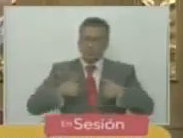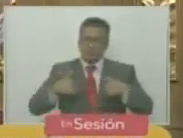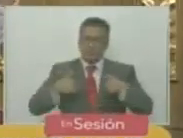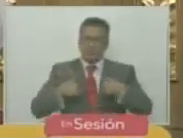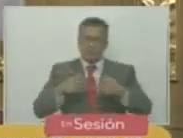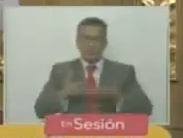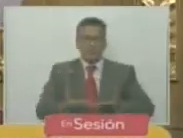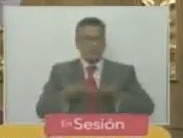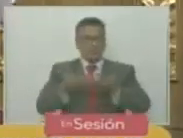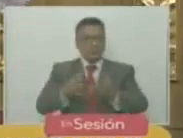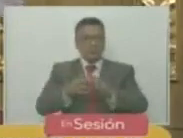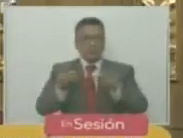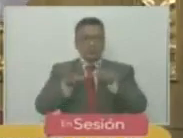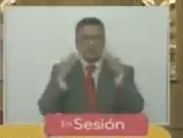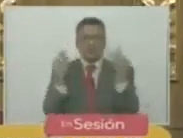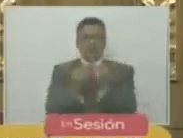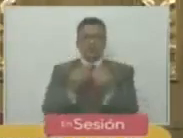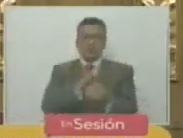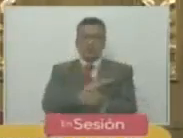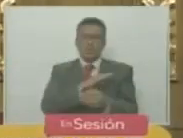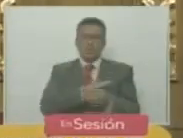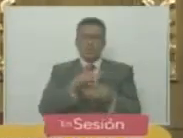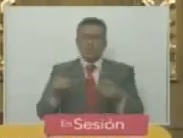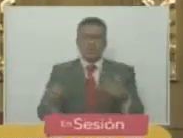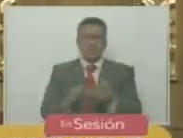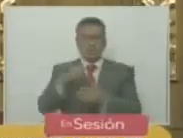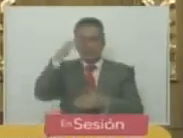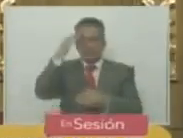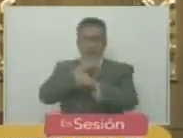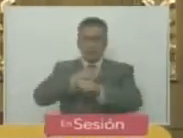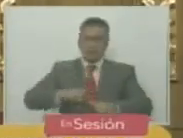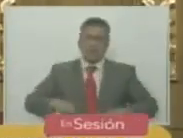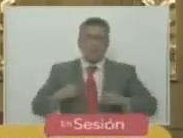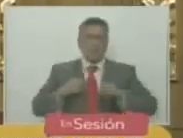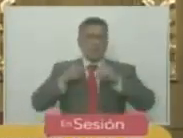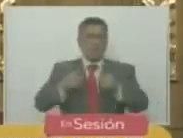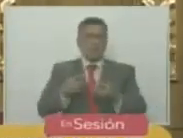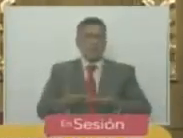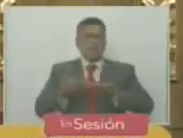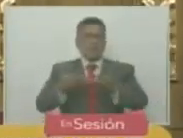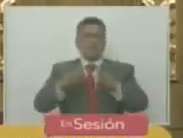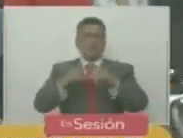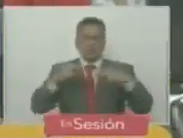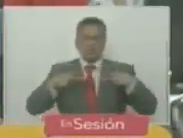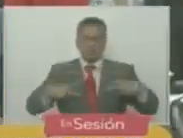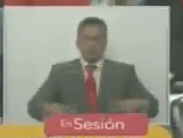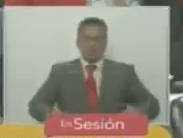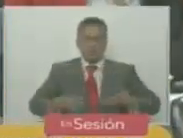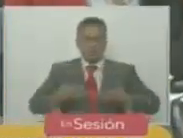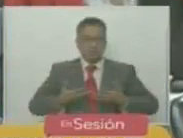todo, familia, posesiones, carrera militar, salud. Nos entregó su vida, Chávez.